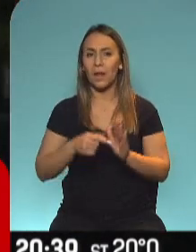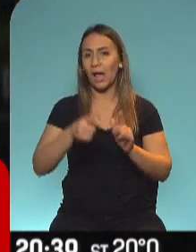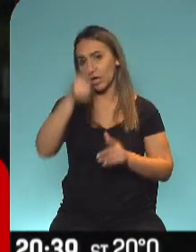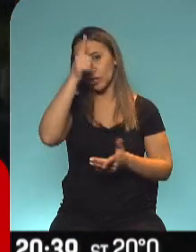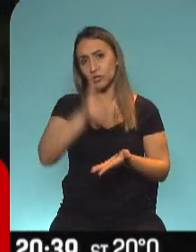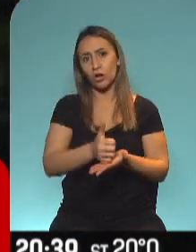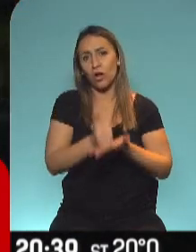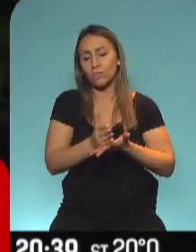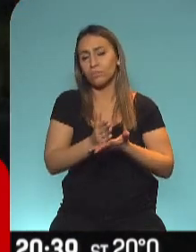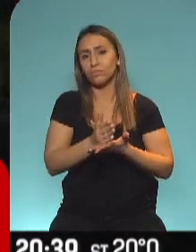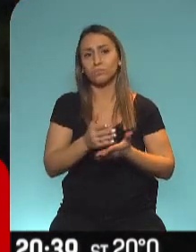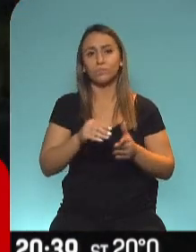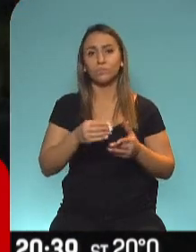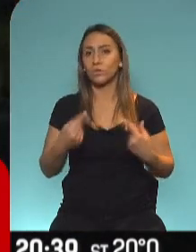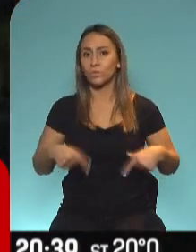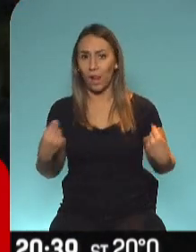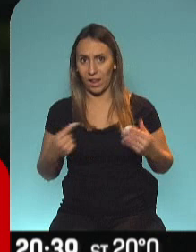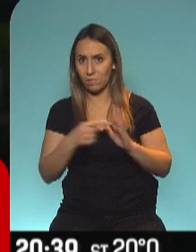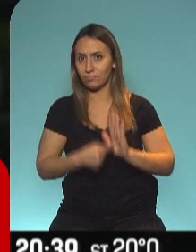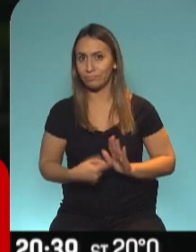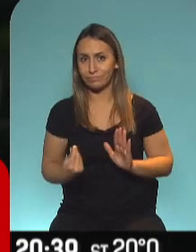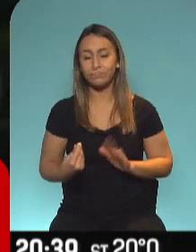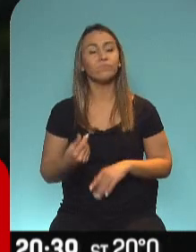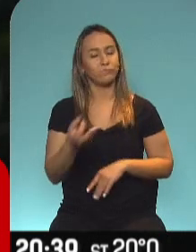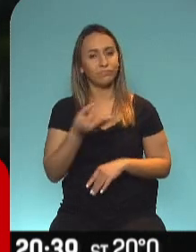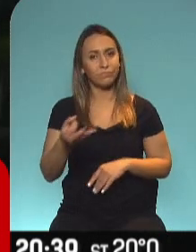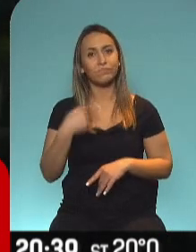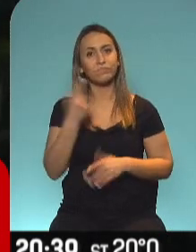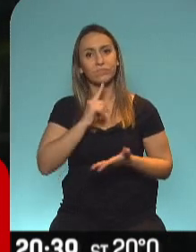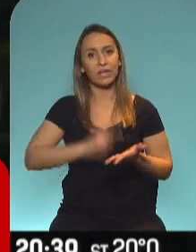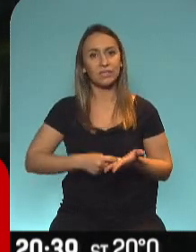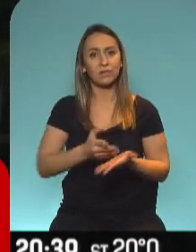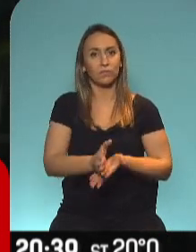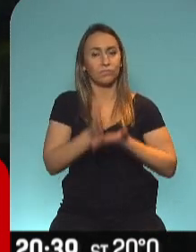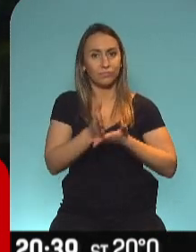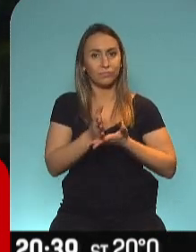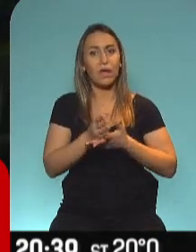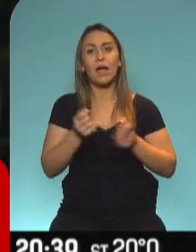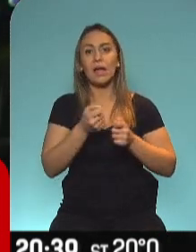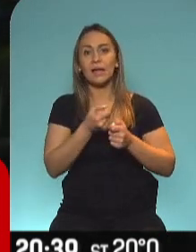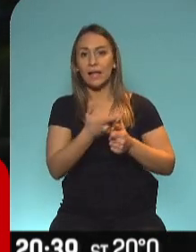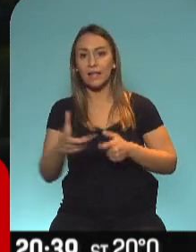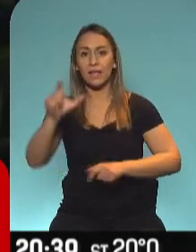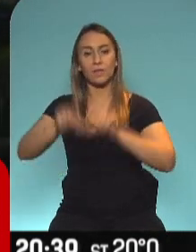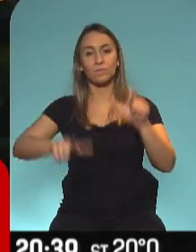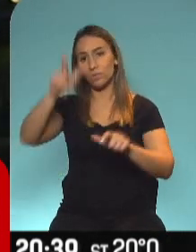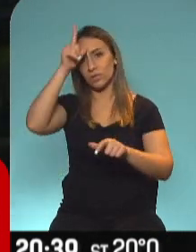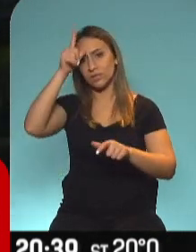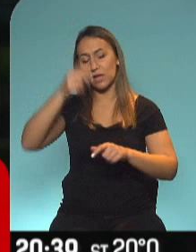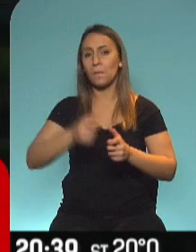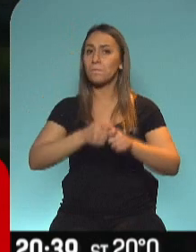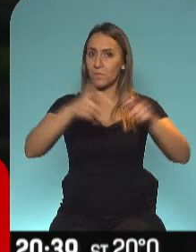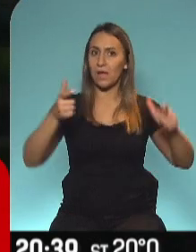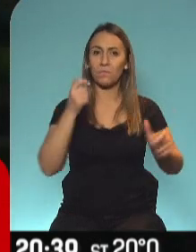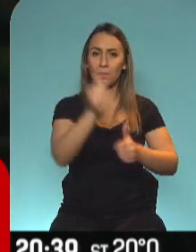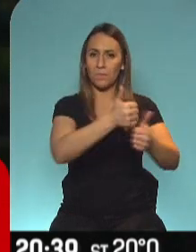buenas noches. Sí, efectivamente hemos dispuesto incrementar la cantidad de personas de la Fuerza de Seguridad en las distintas estaciones